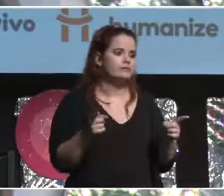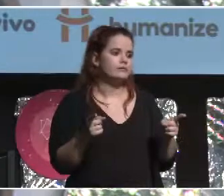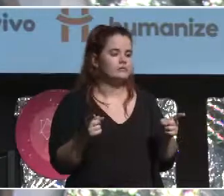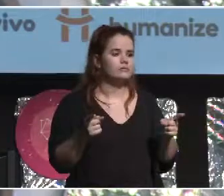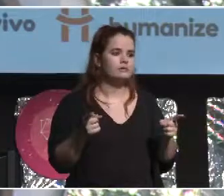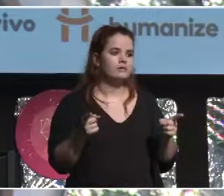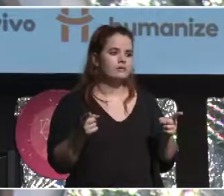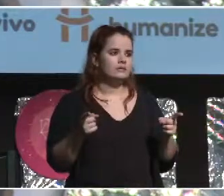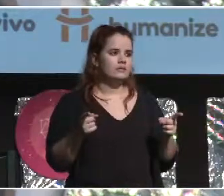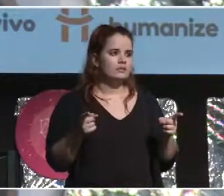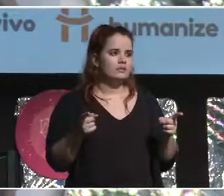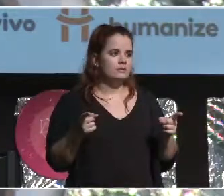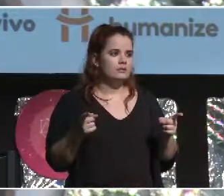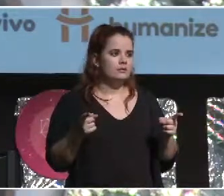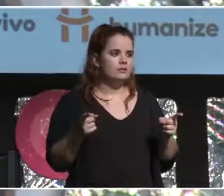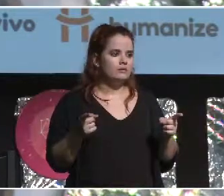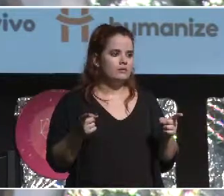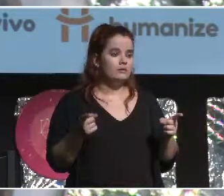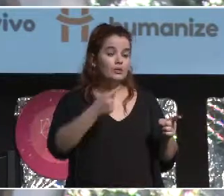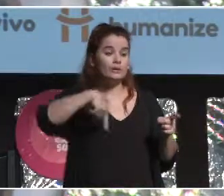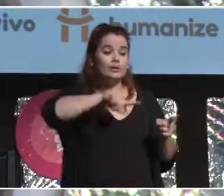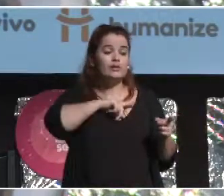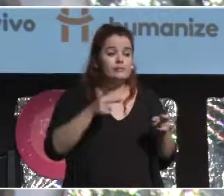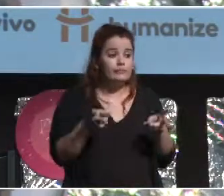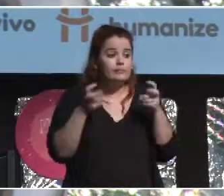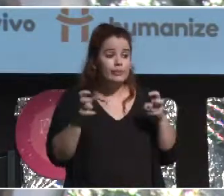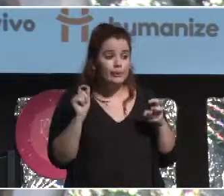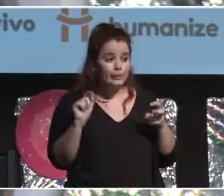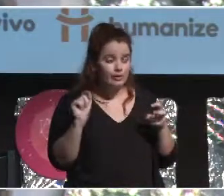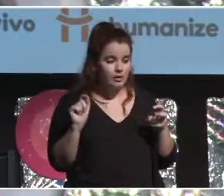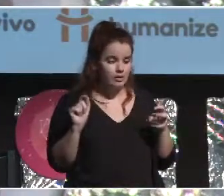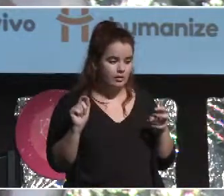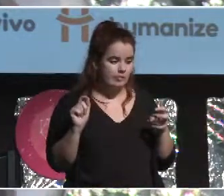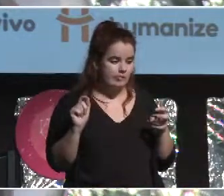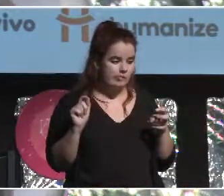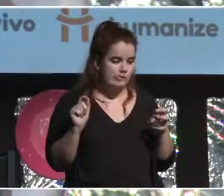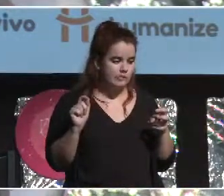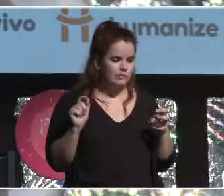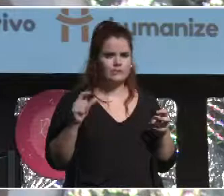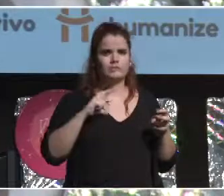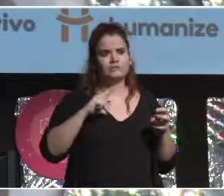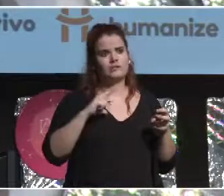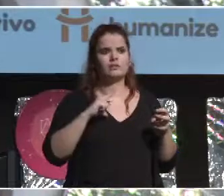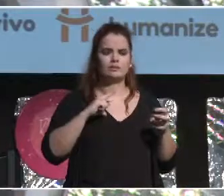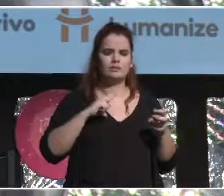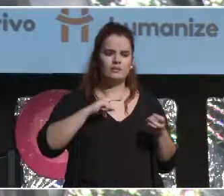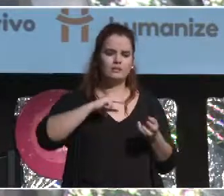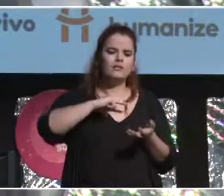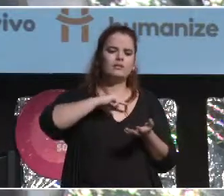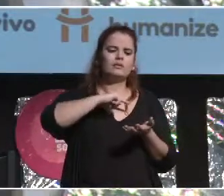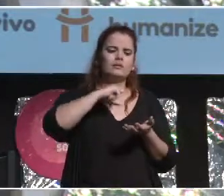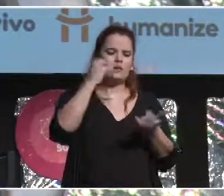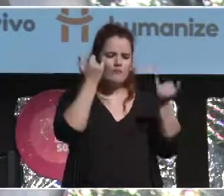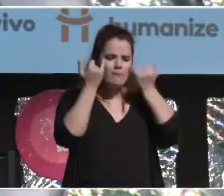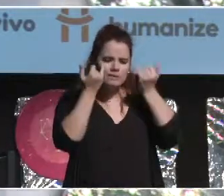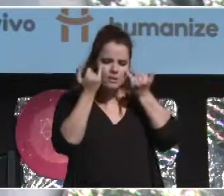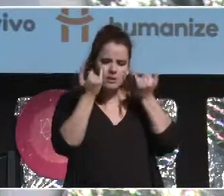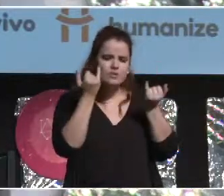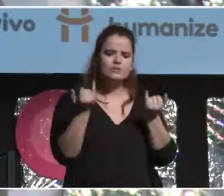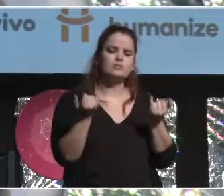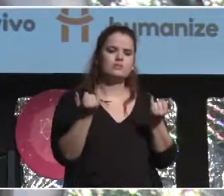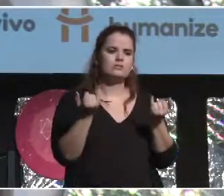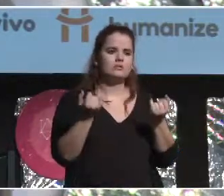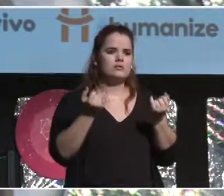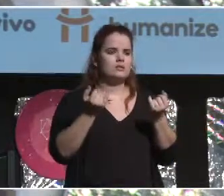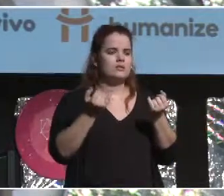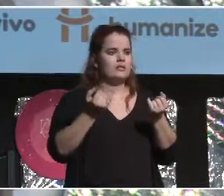postulación. Y ahí lo que vemos también es que en esos informes no hay mucha información. Son más planes políticos, pero no hay